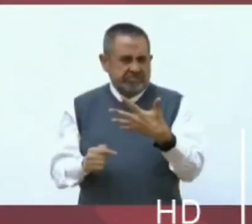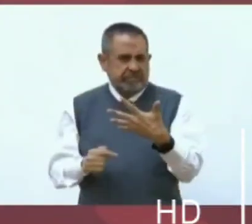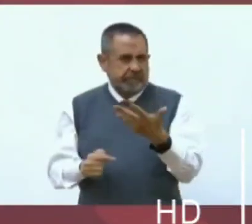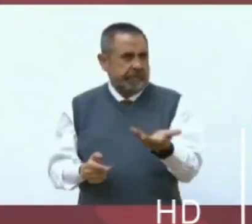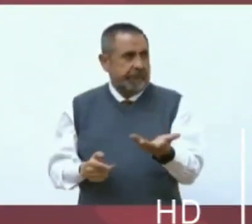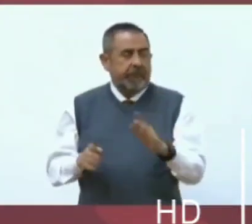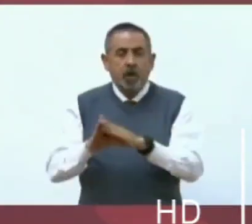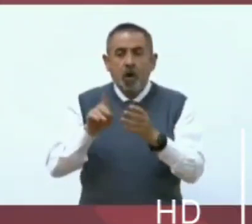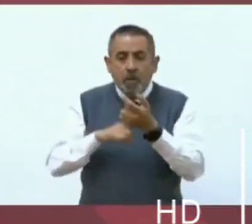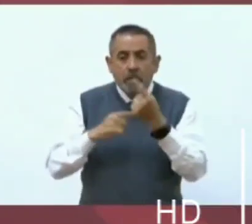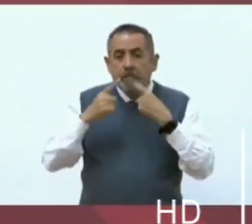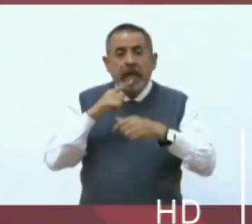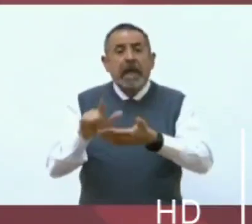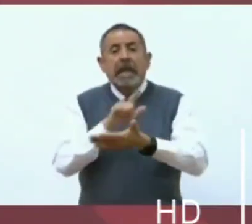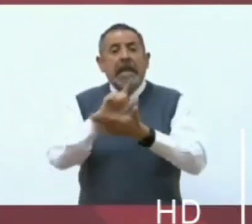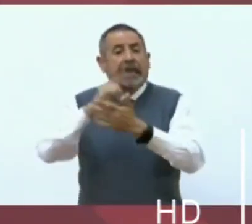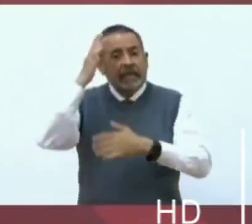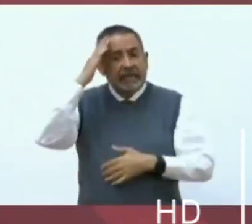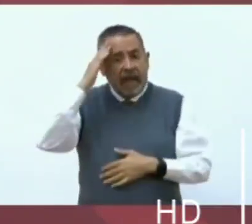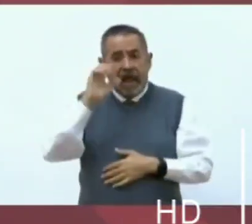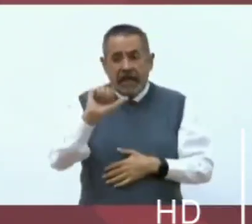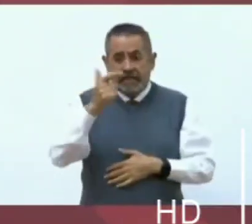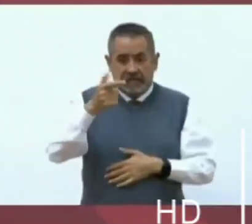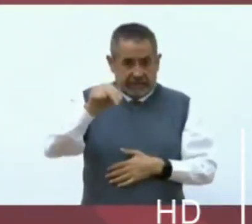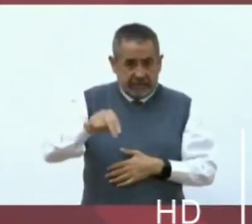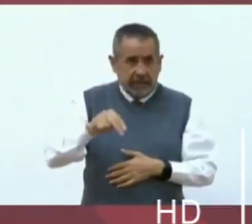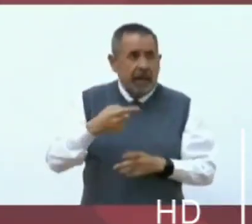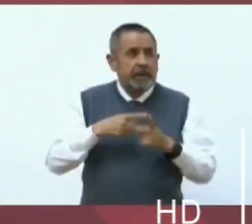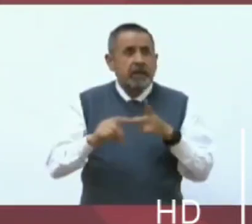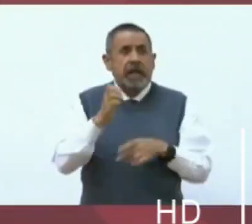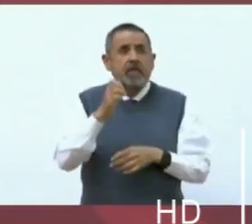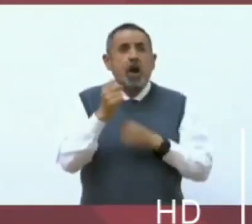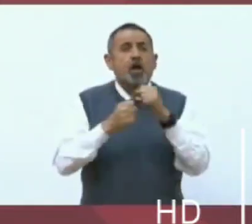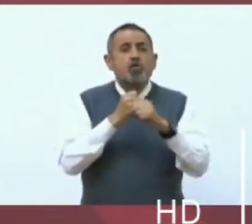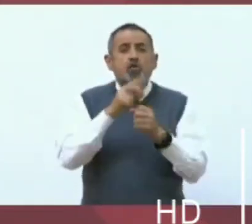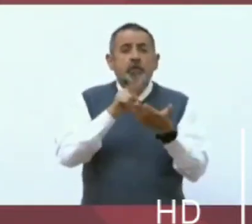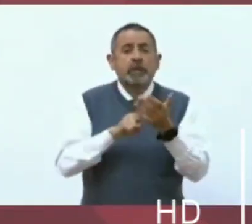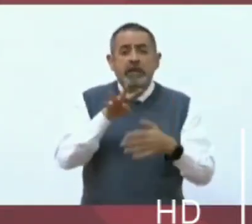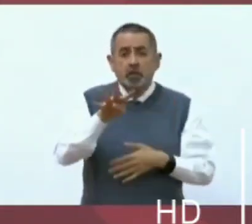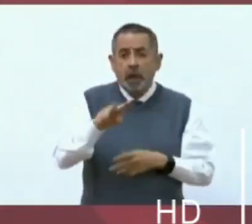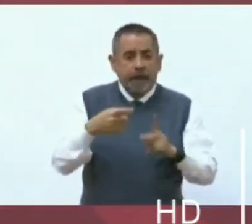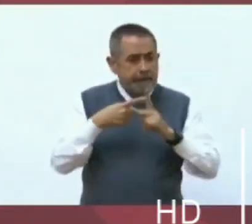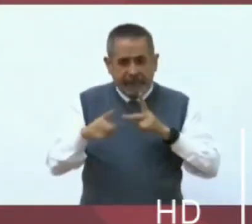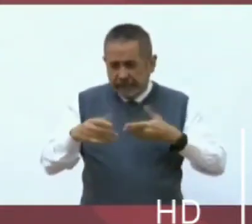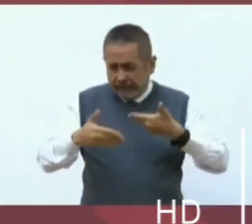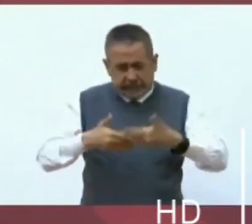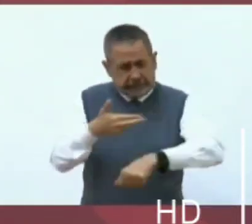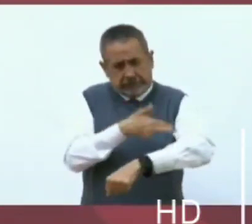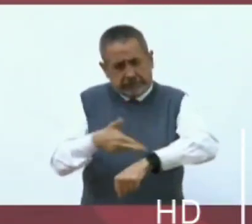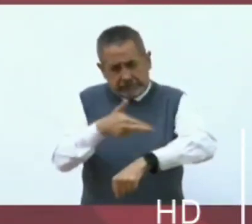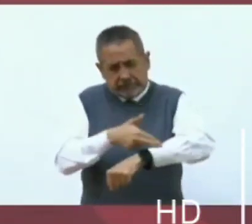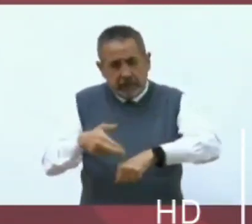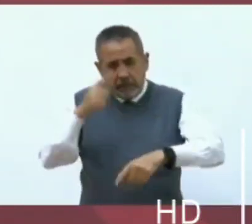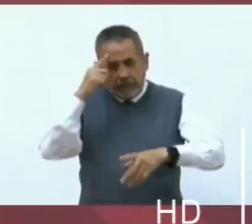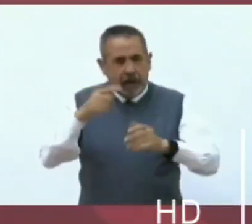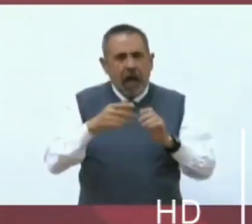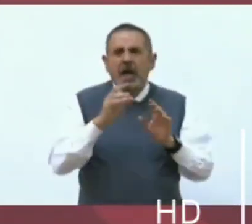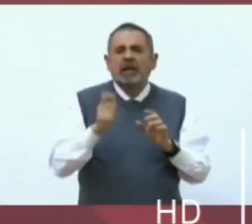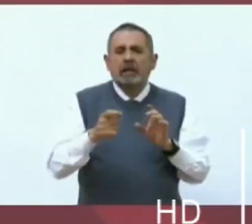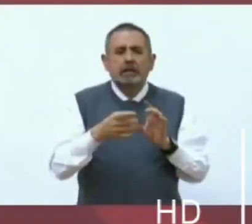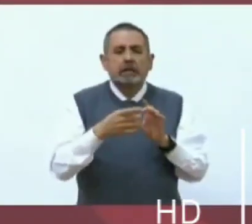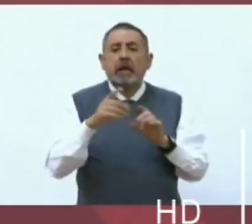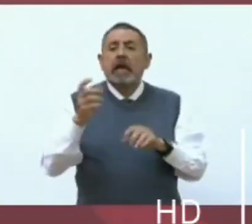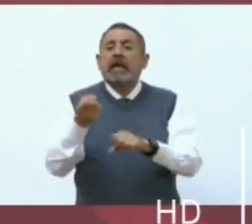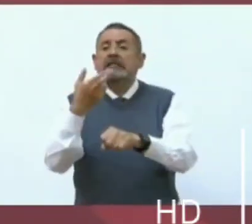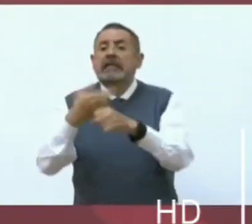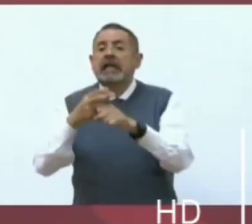entrada en vigor de la Ley General de Archivos, a partir de enero del 2019, iniciamos el trámite de desincorporación de la